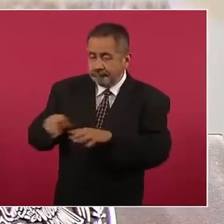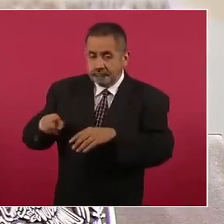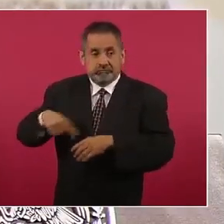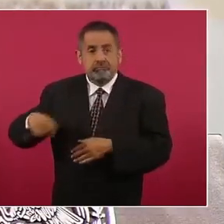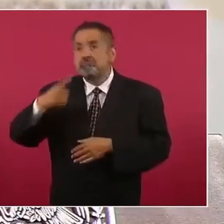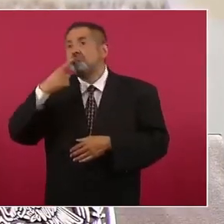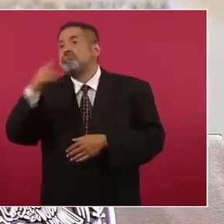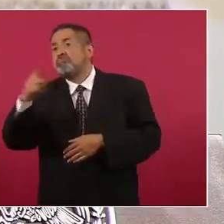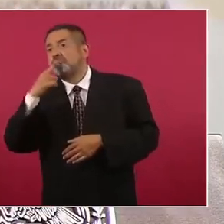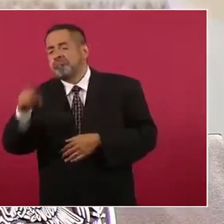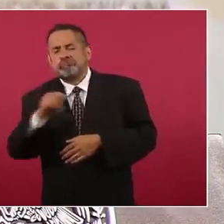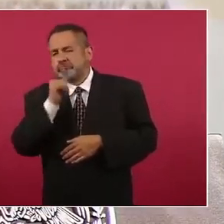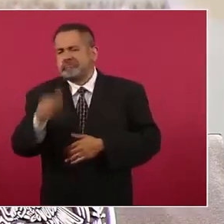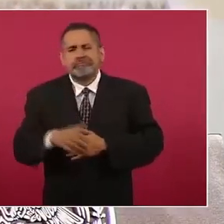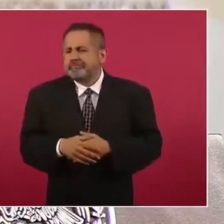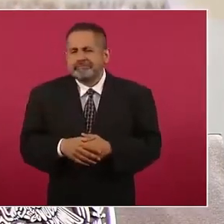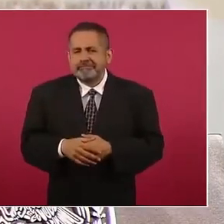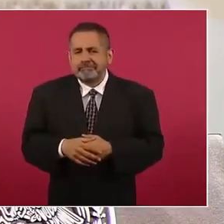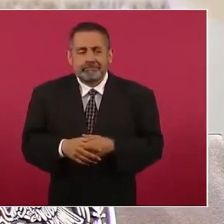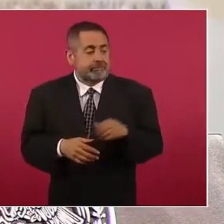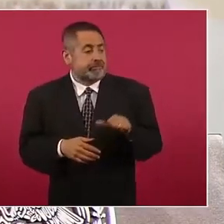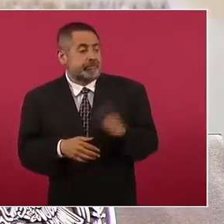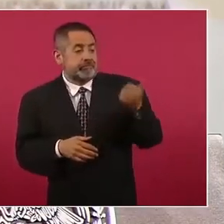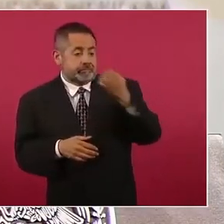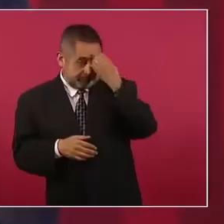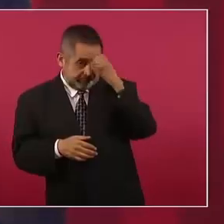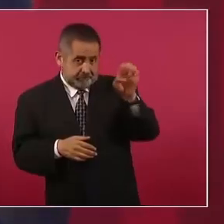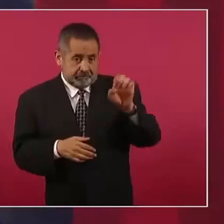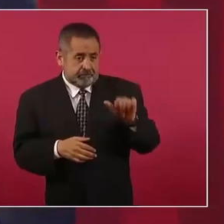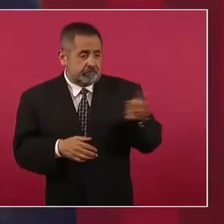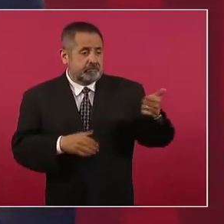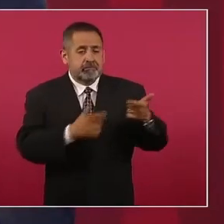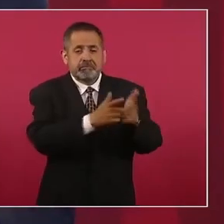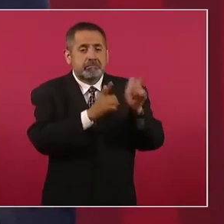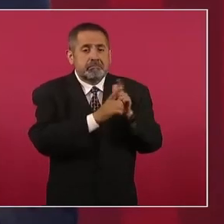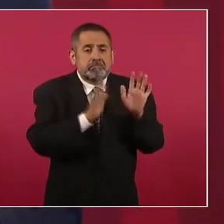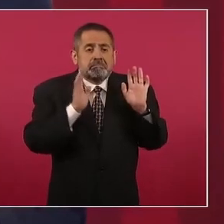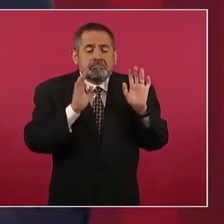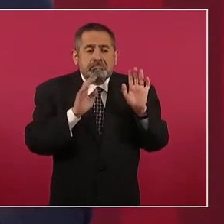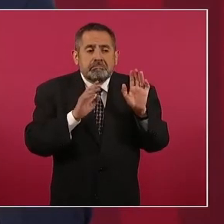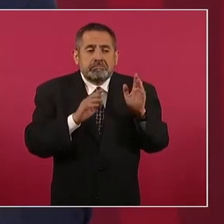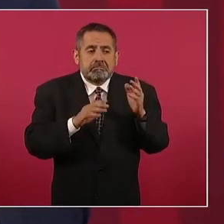los que presentaron los amparos, sino es un grupo X